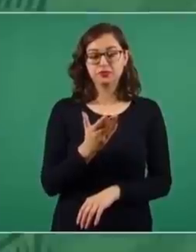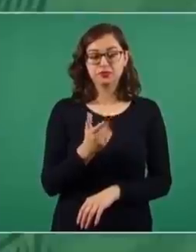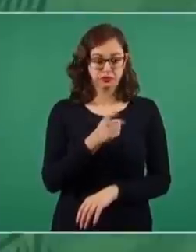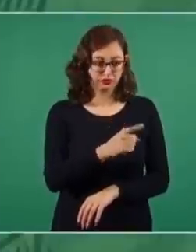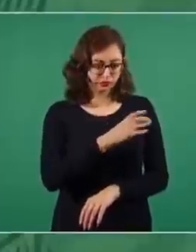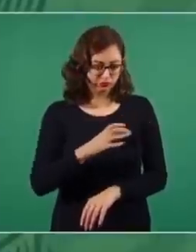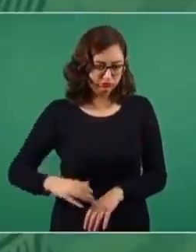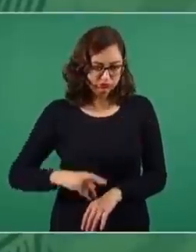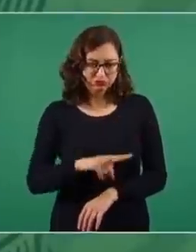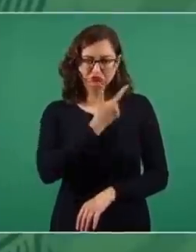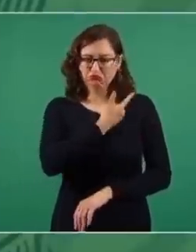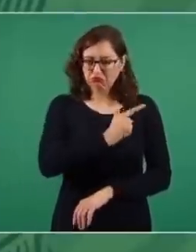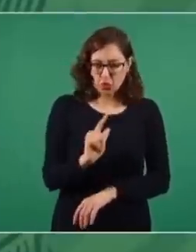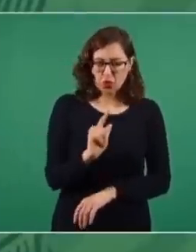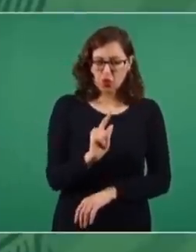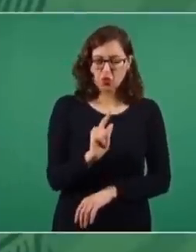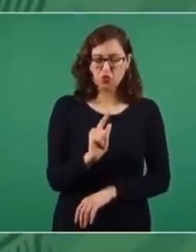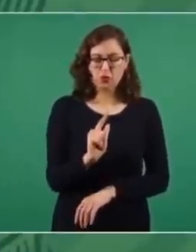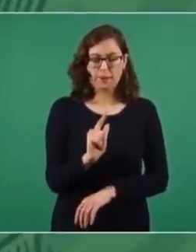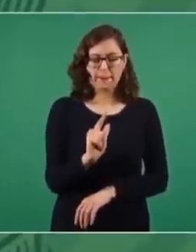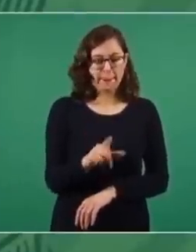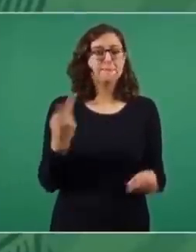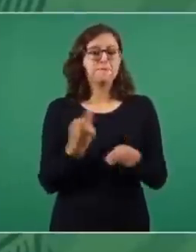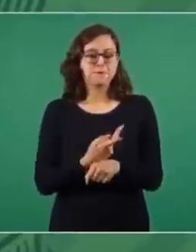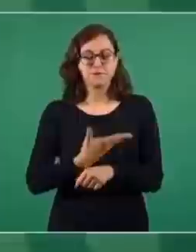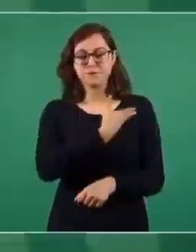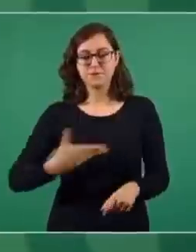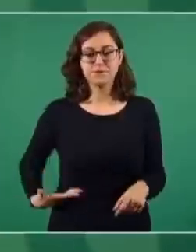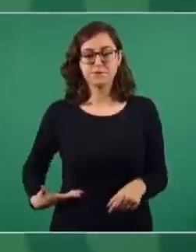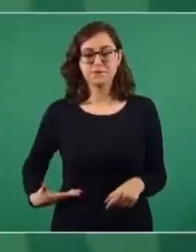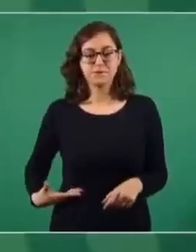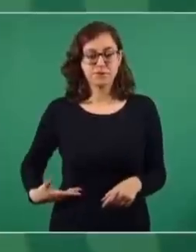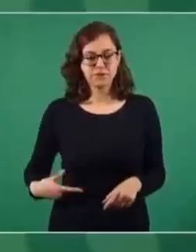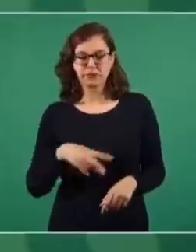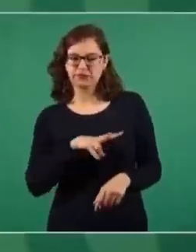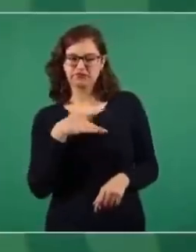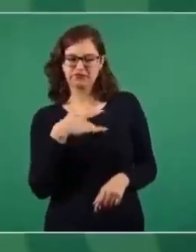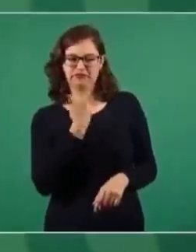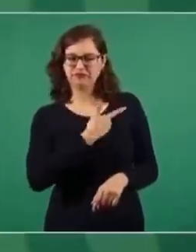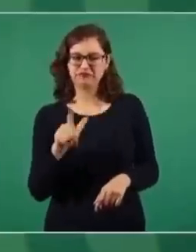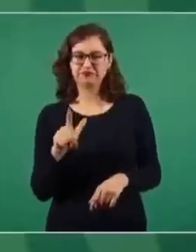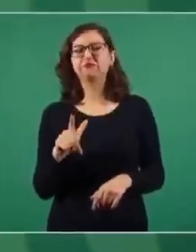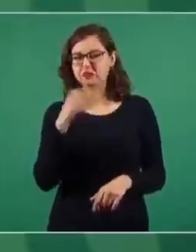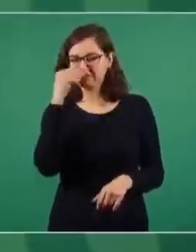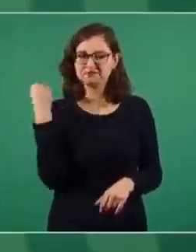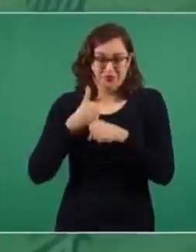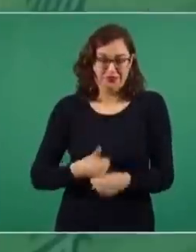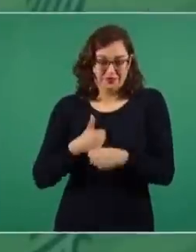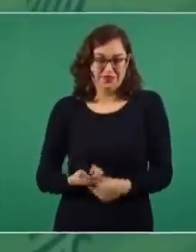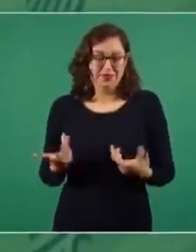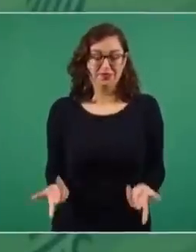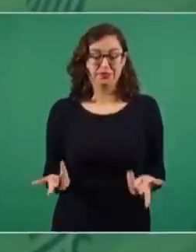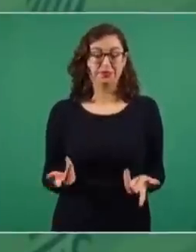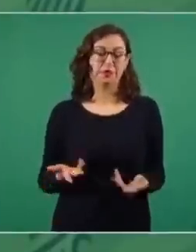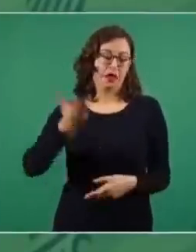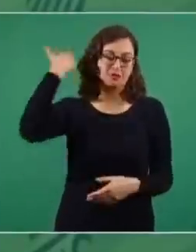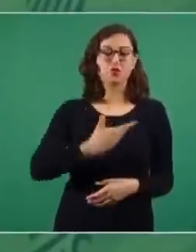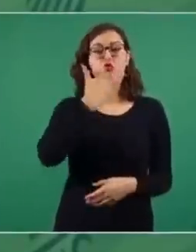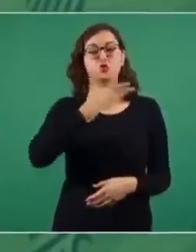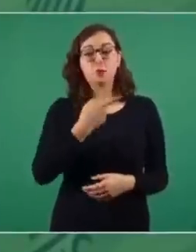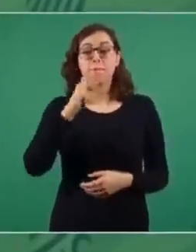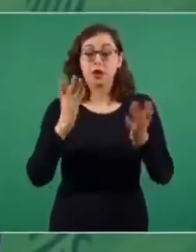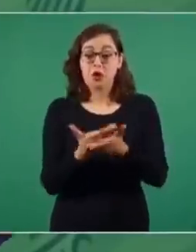un candidato del agrado de quienes estaban en el gobierno, en el poder, pues se les fabricaban delitos. En este caso, en